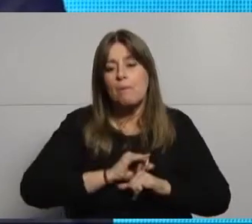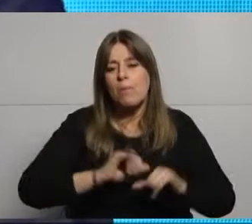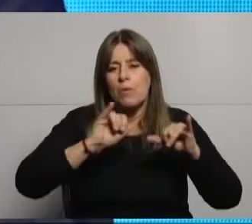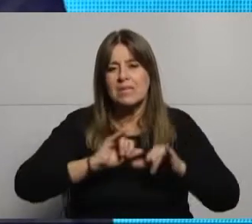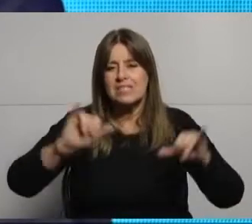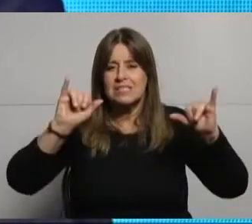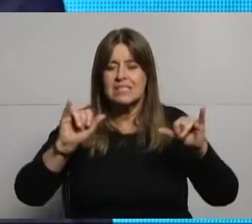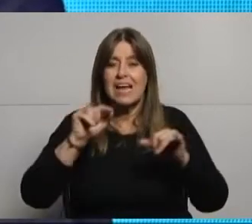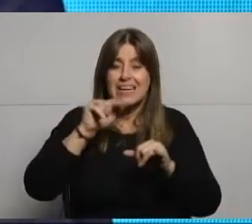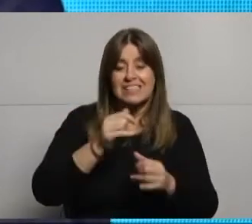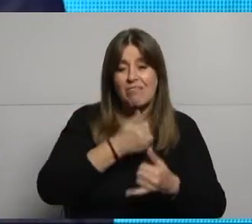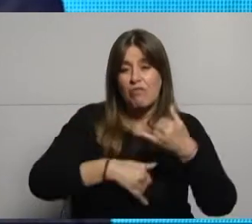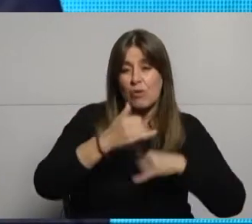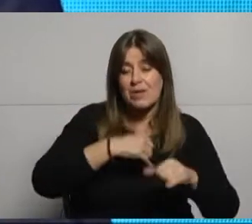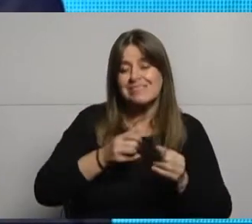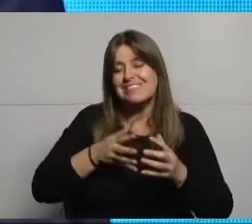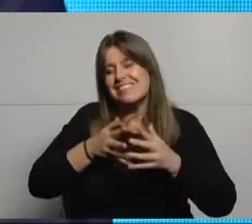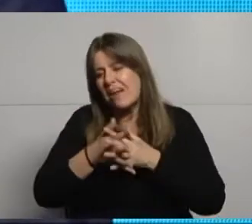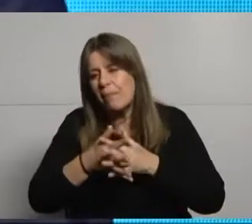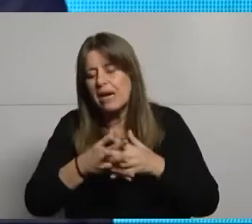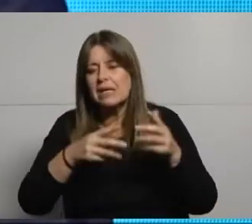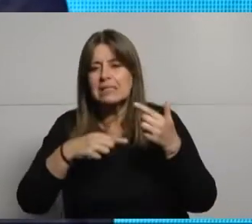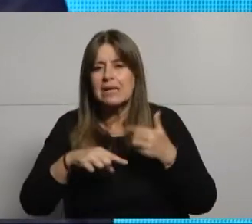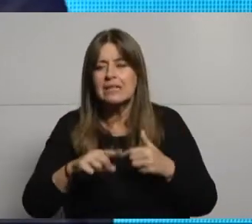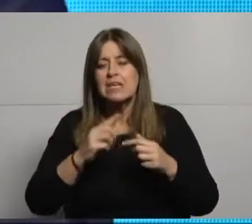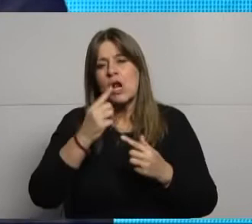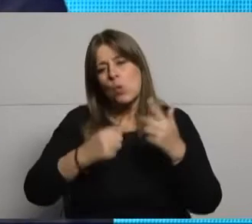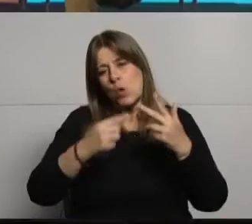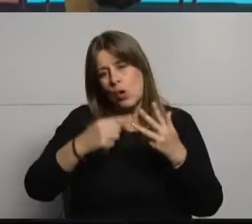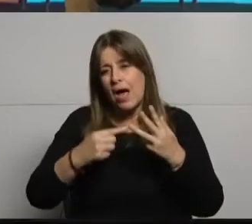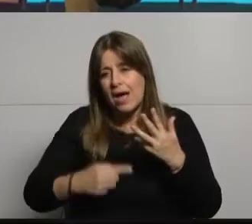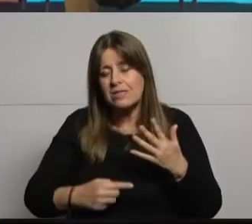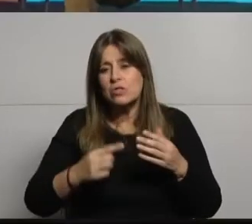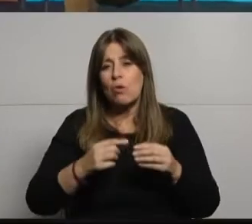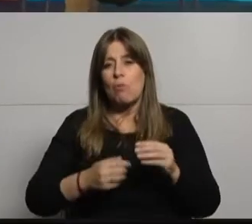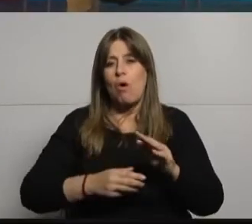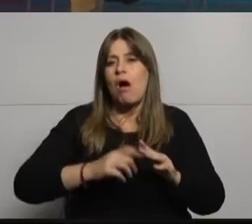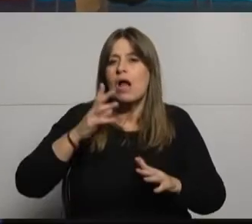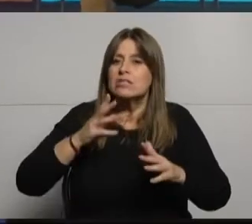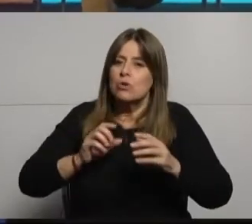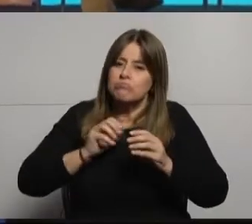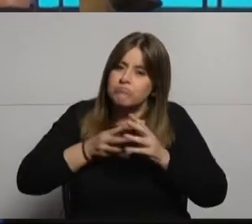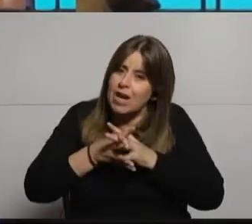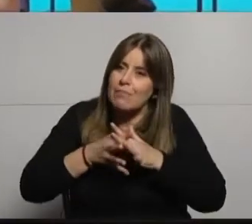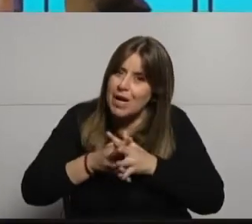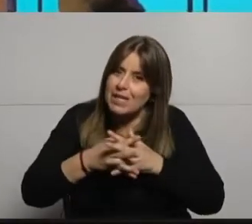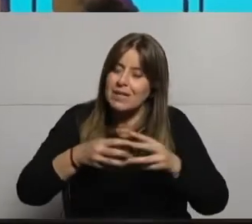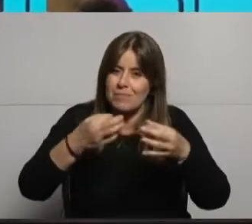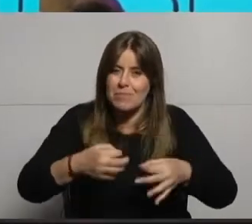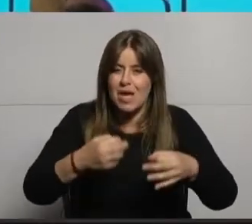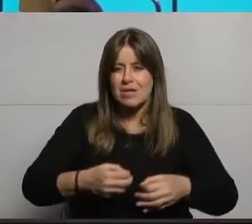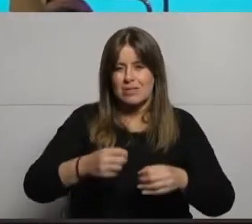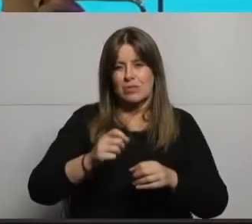publicitan o dan publicidad a esta información, la transparentan. En algunos casos con alto grado de transparencia, haciendo uso